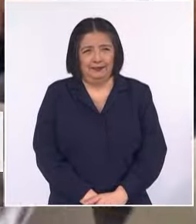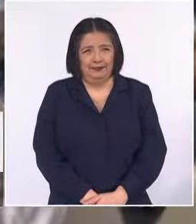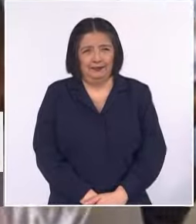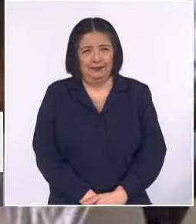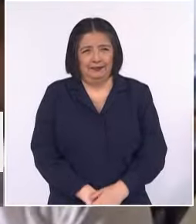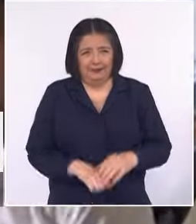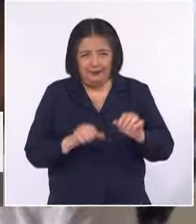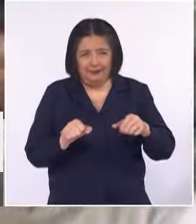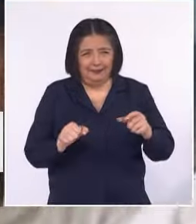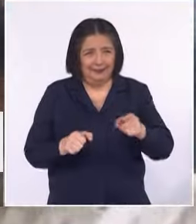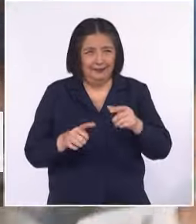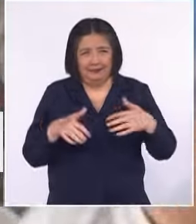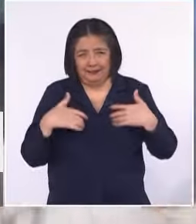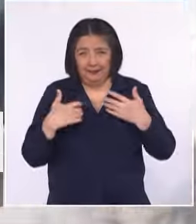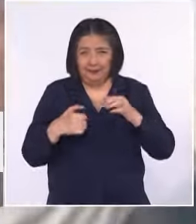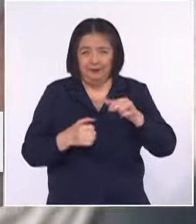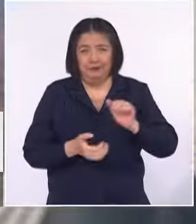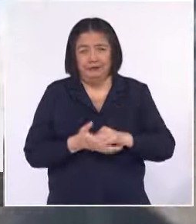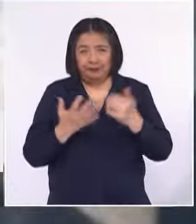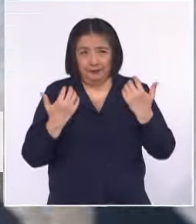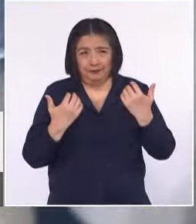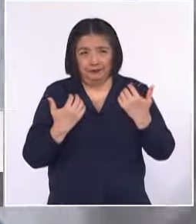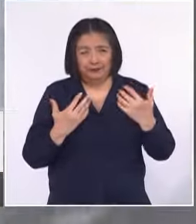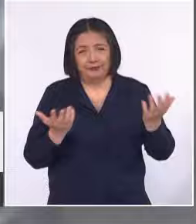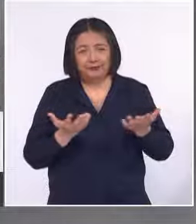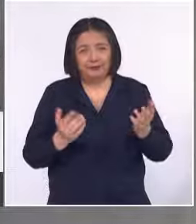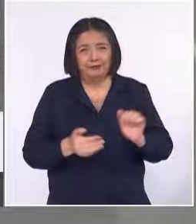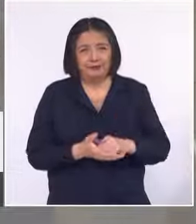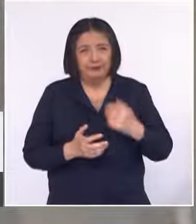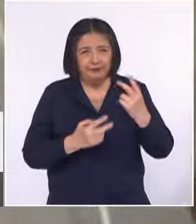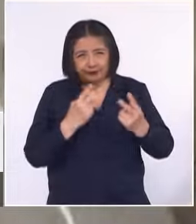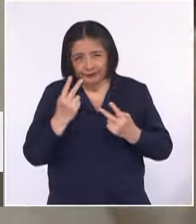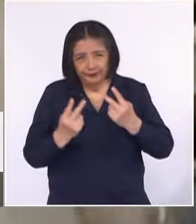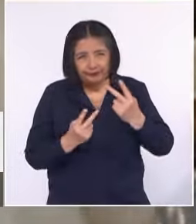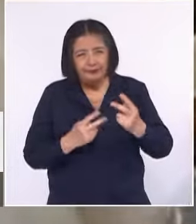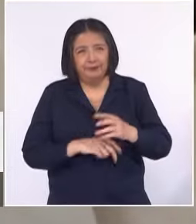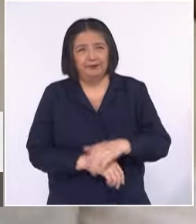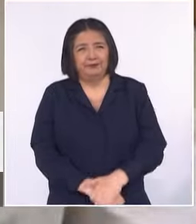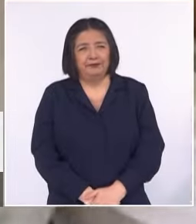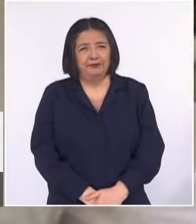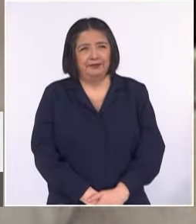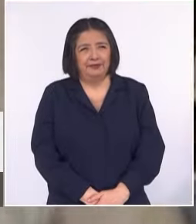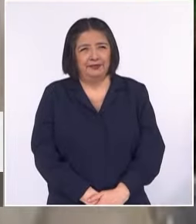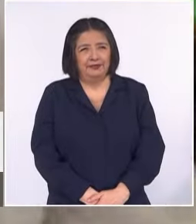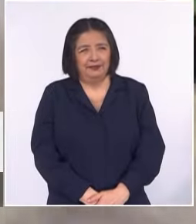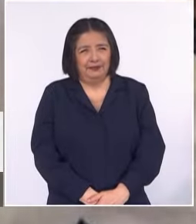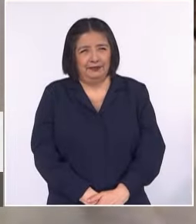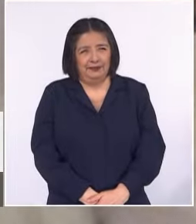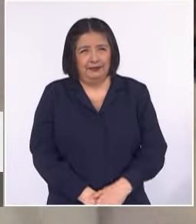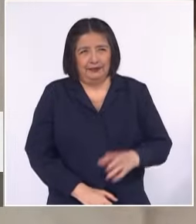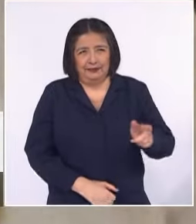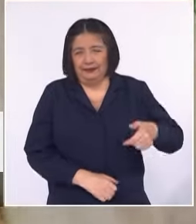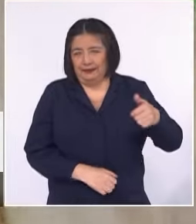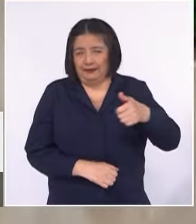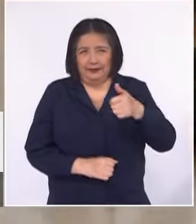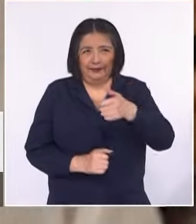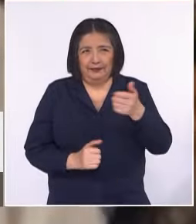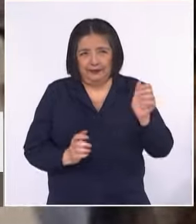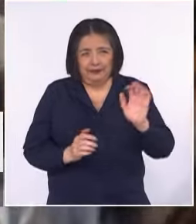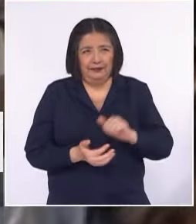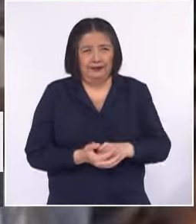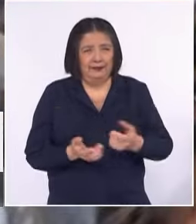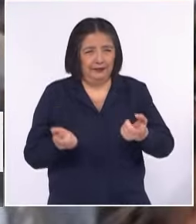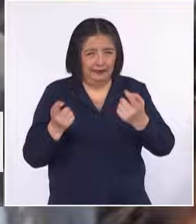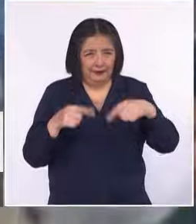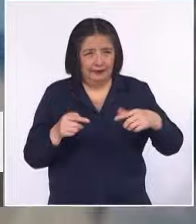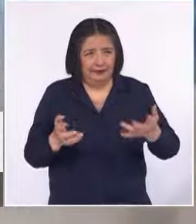muy contentos, tanto así que hemos tenido la visita de las principales autoridades. Está